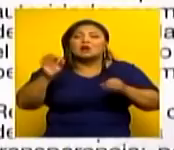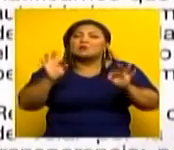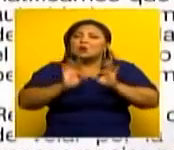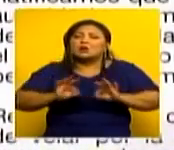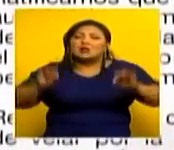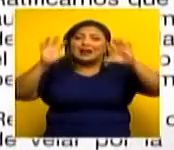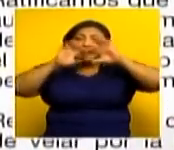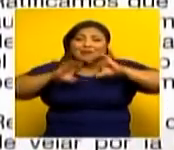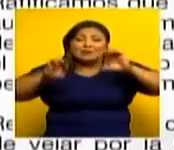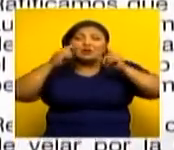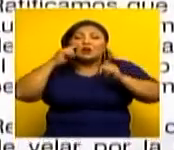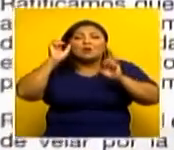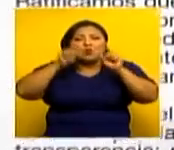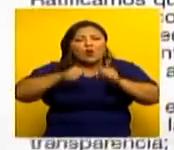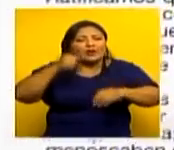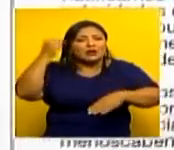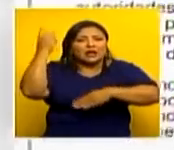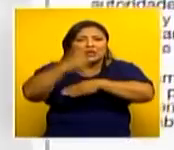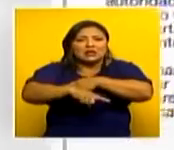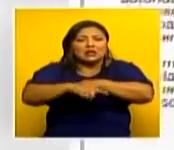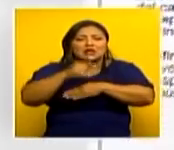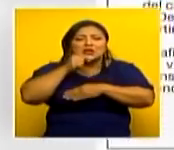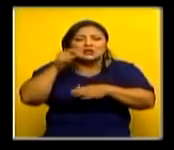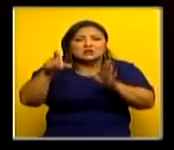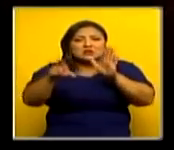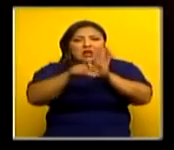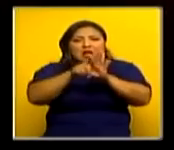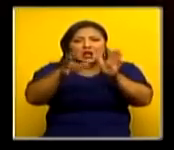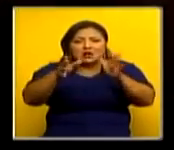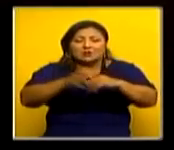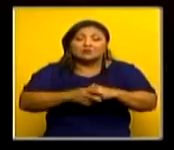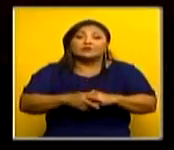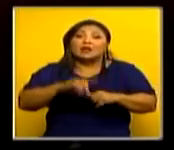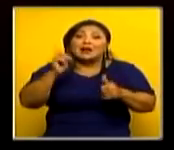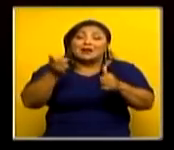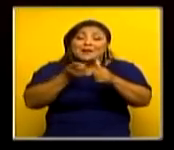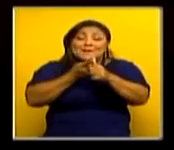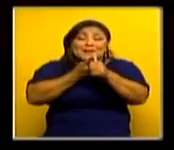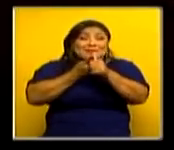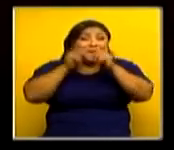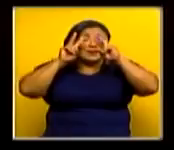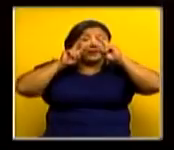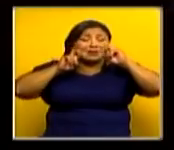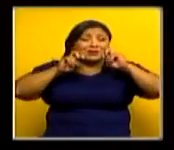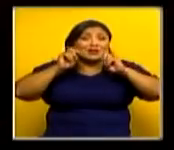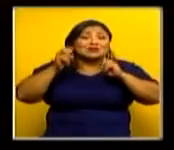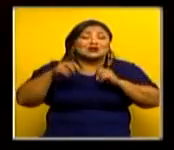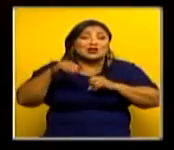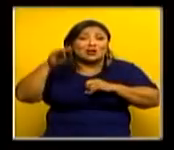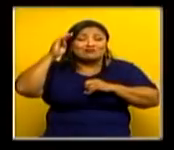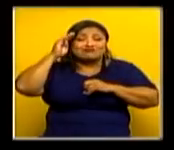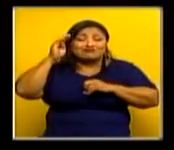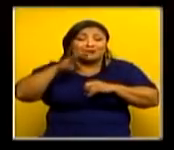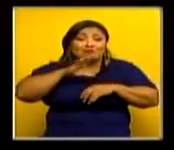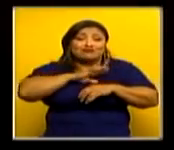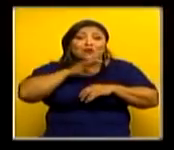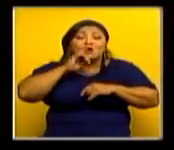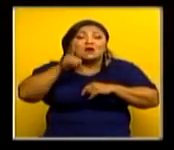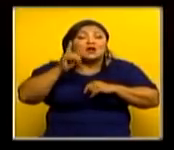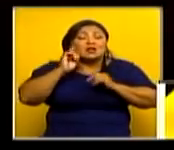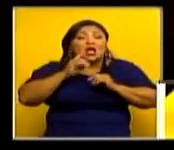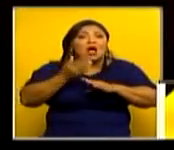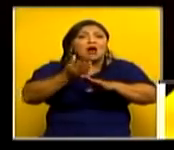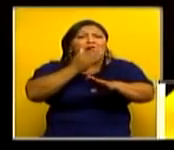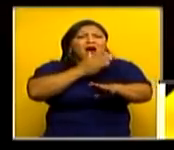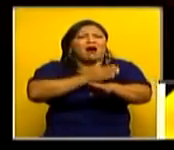del caso y puedan ser sancionados como lo indica la ley. Según las primeras investigaciones de los uniformados, uno de ellos ya tendría